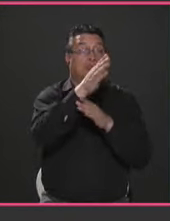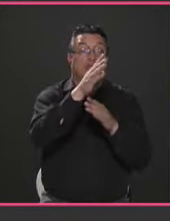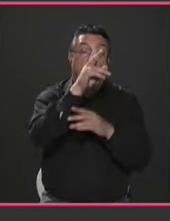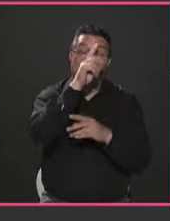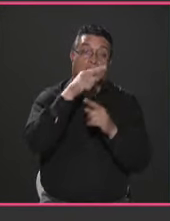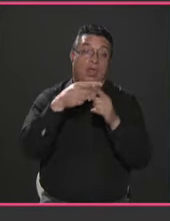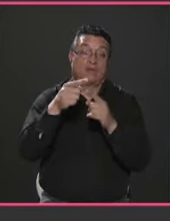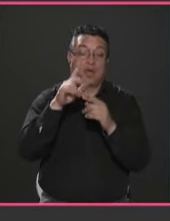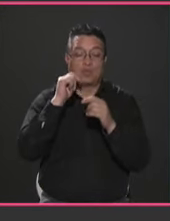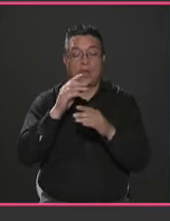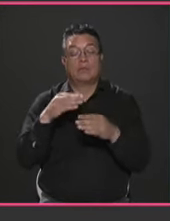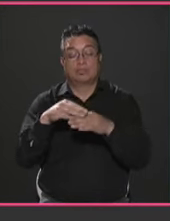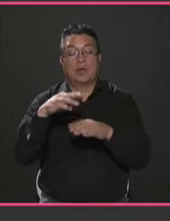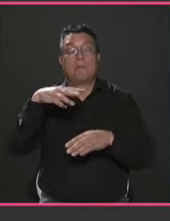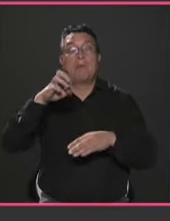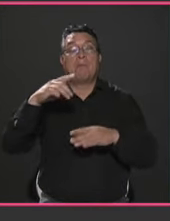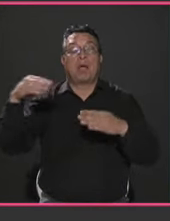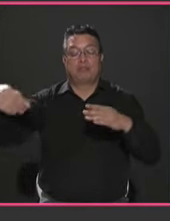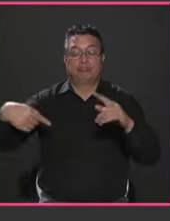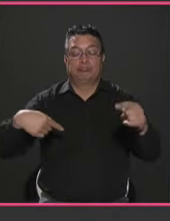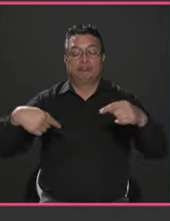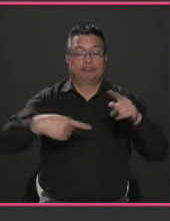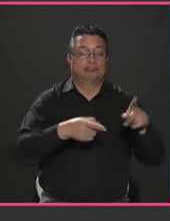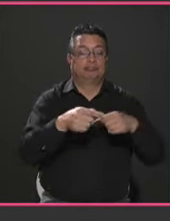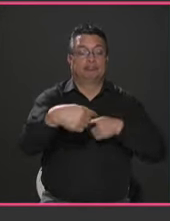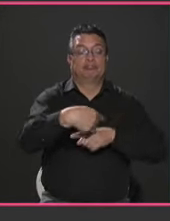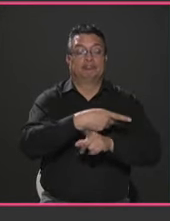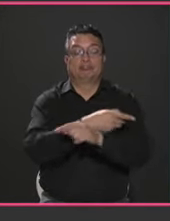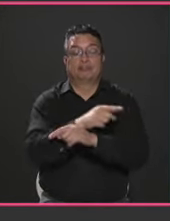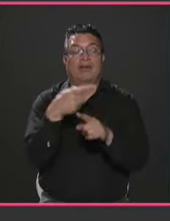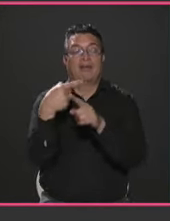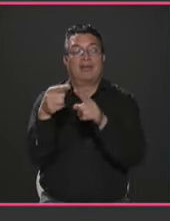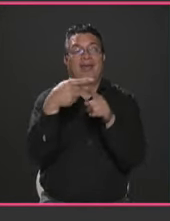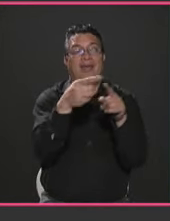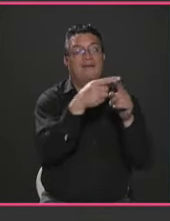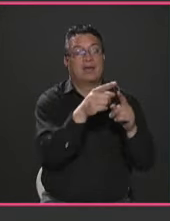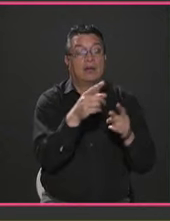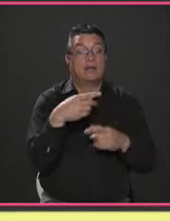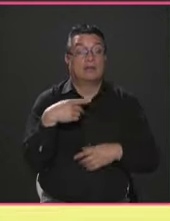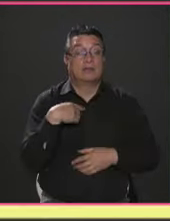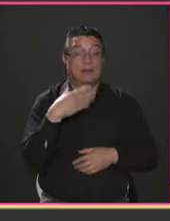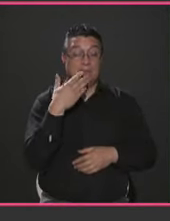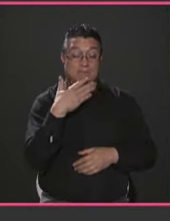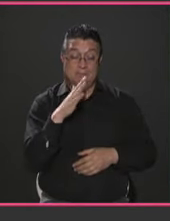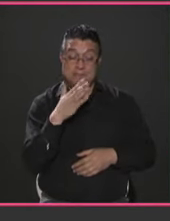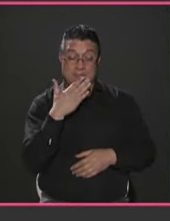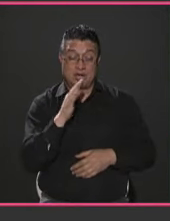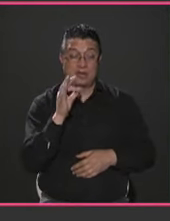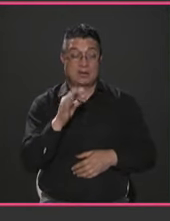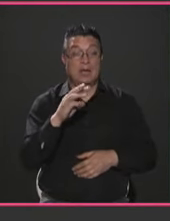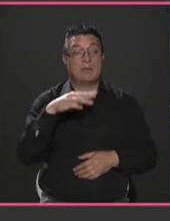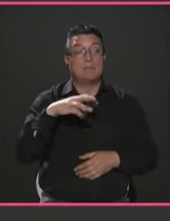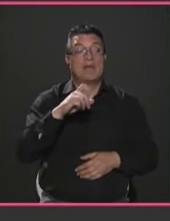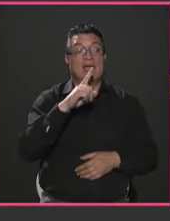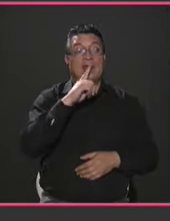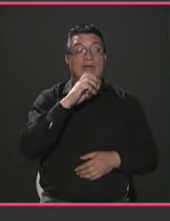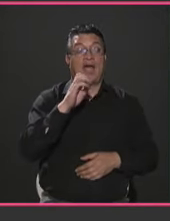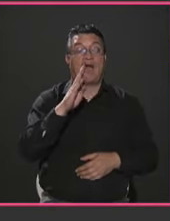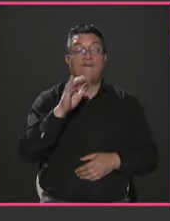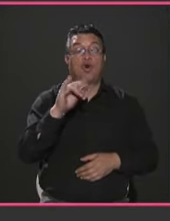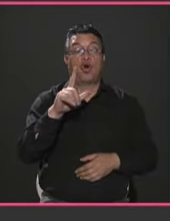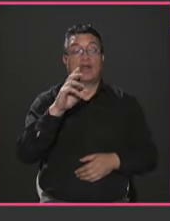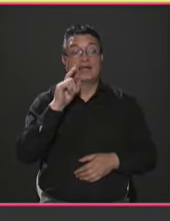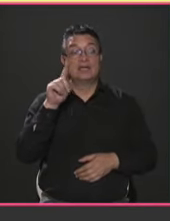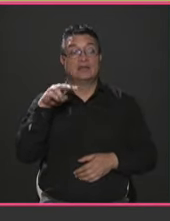muchas maneras también de cruzar por este mapa y para mí es la magia del metabolismo es el